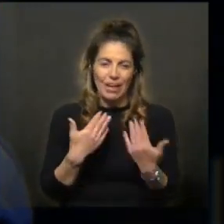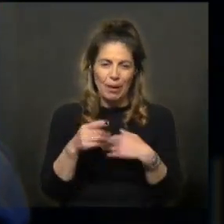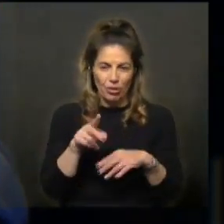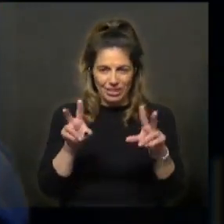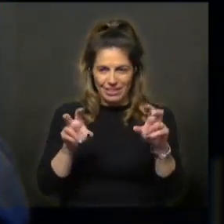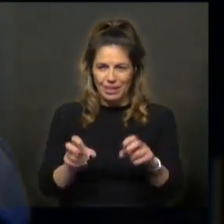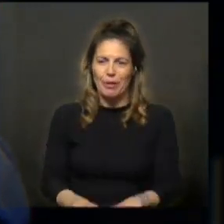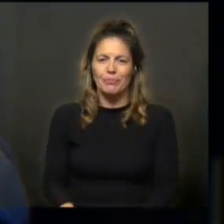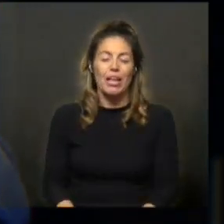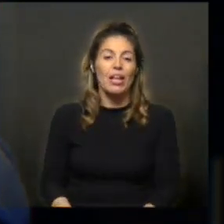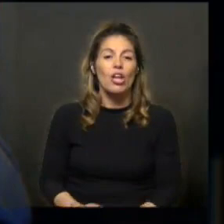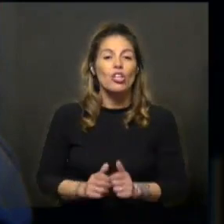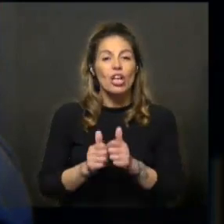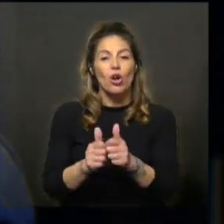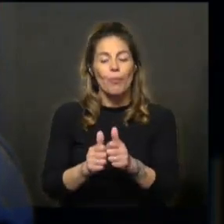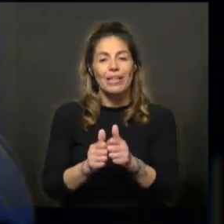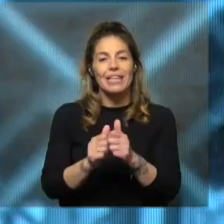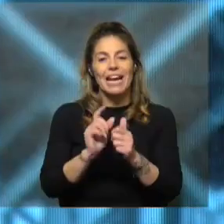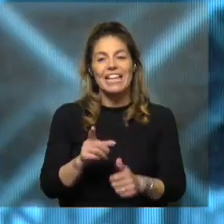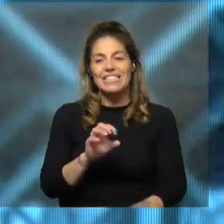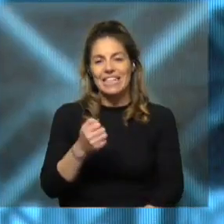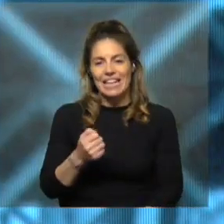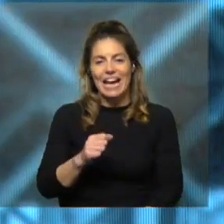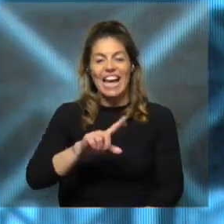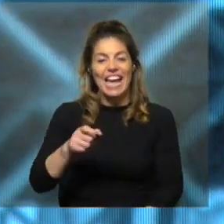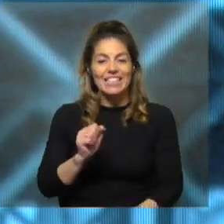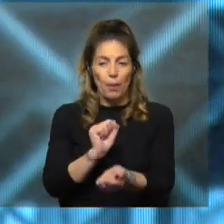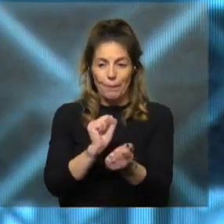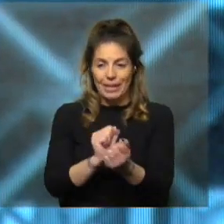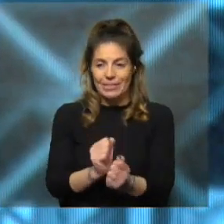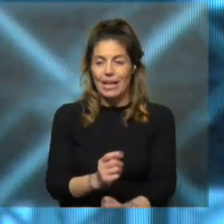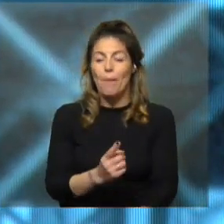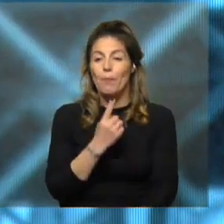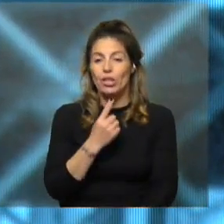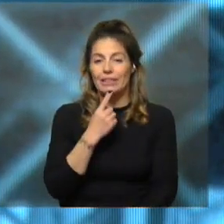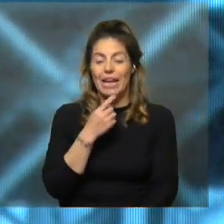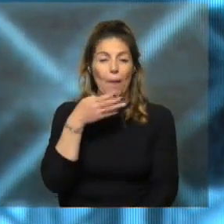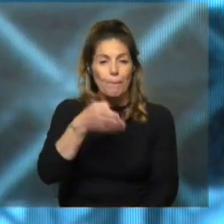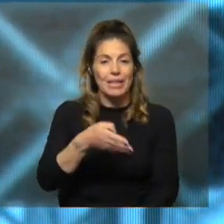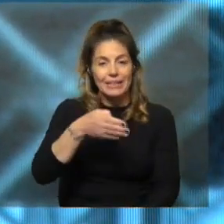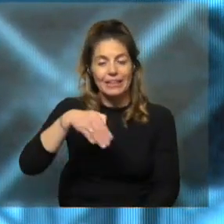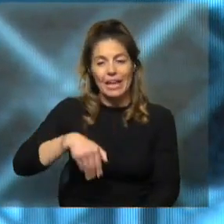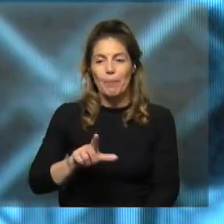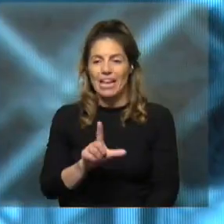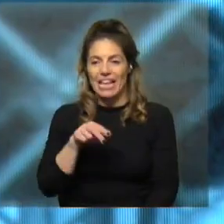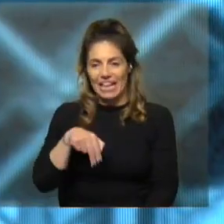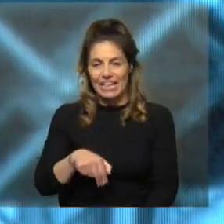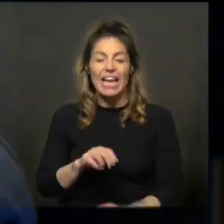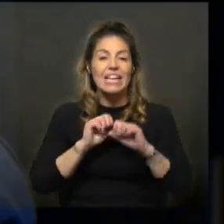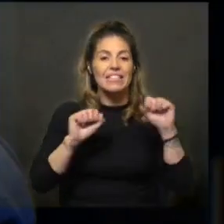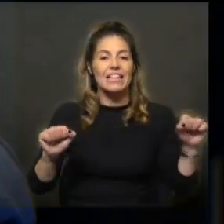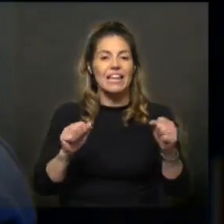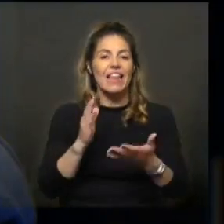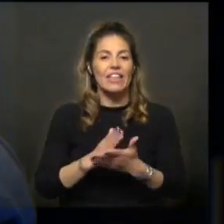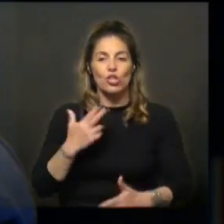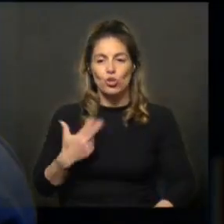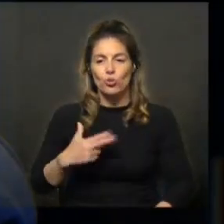tema nos acompaña Graciela Jorge militante del mln fue secretaria de Derechos Humanos para el pasado